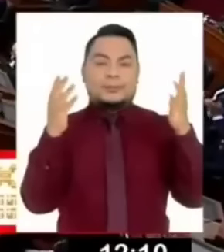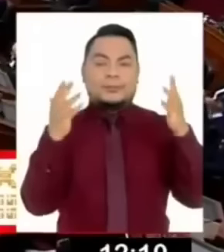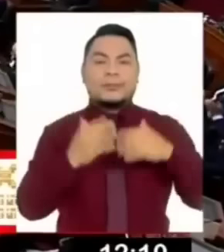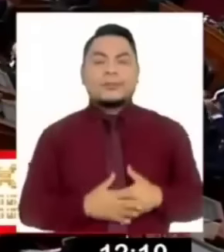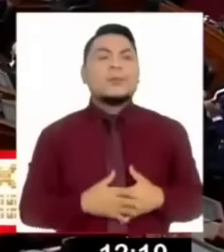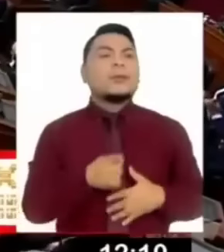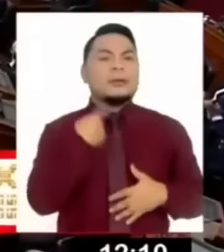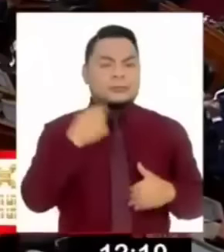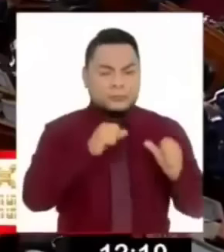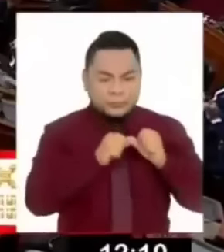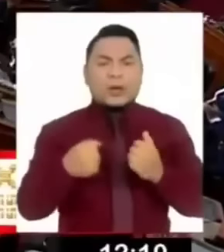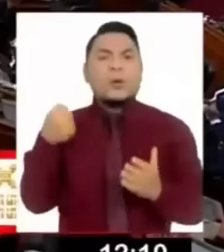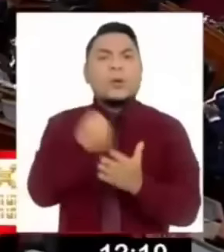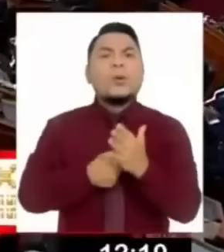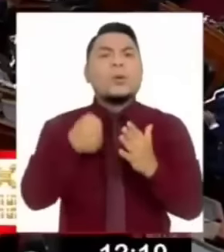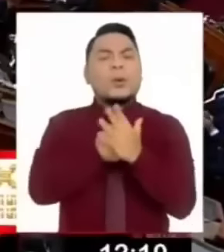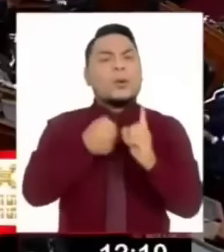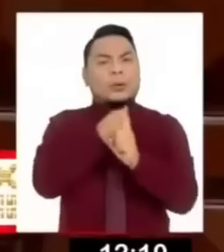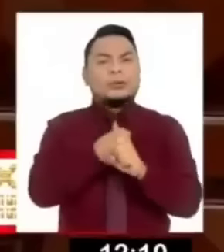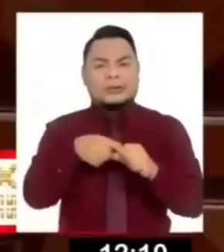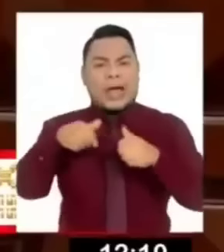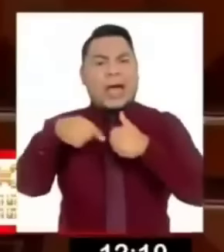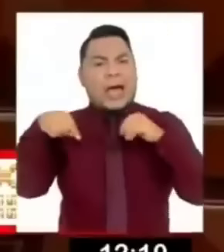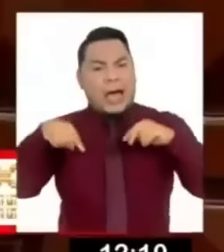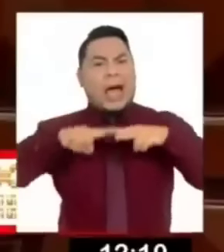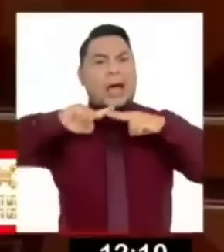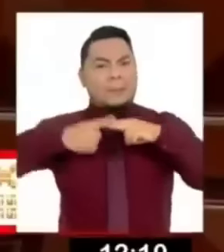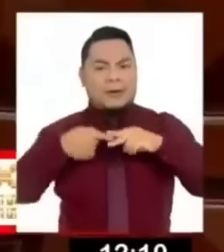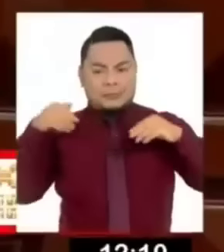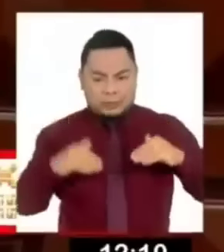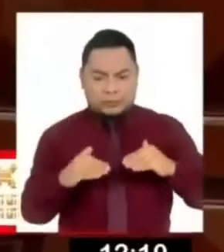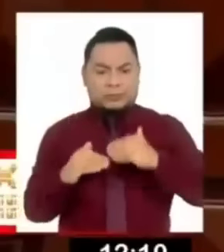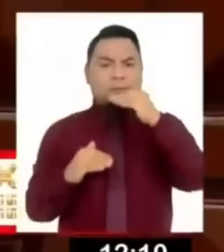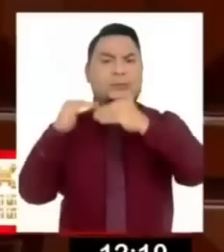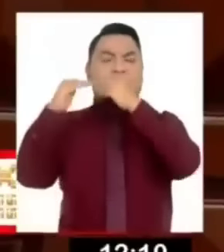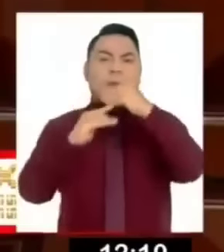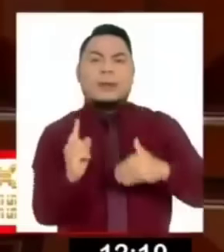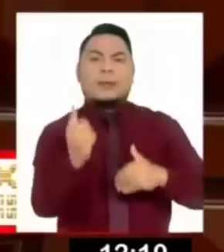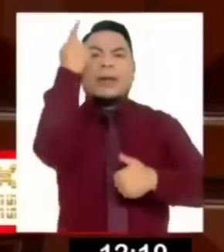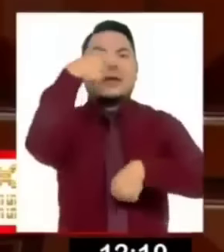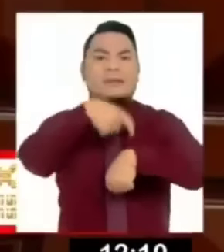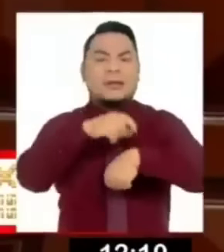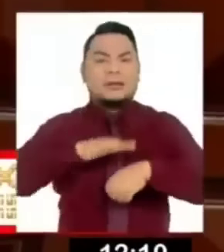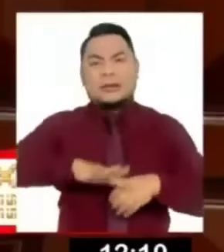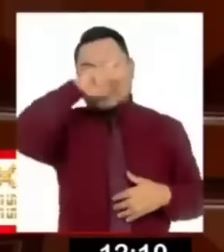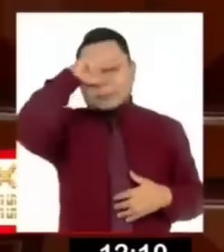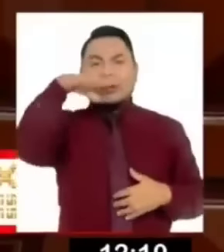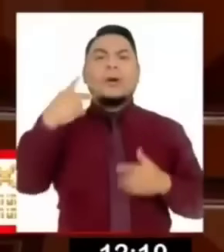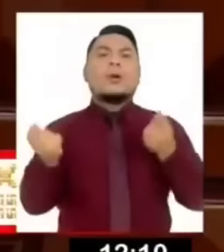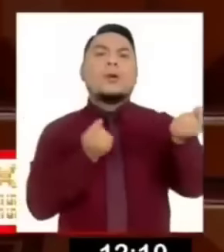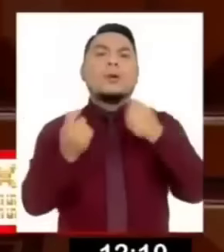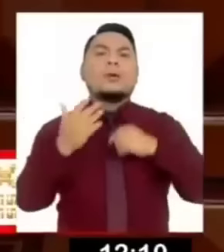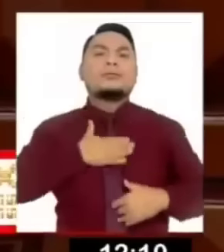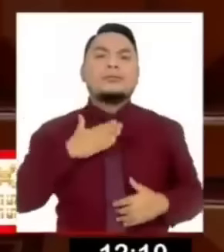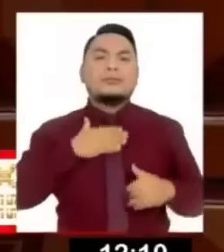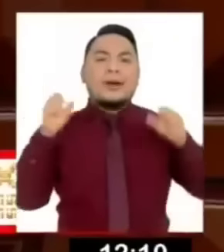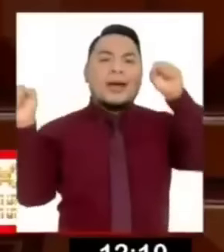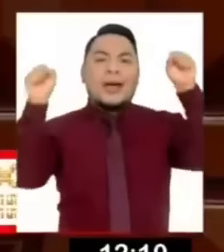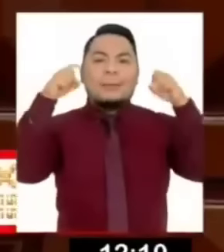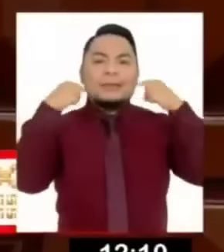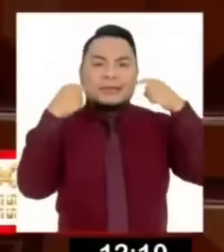Para construir desde abajo. Es la primera vez que nuestro país será gobernado por un